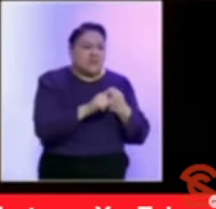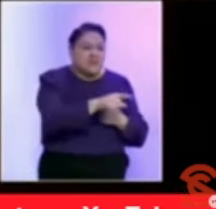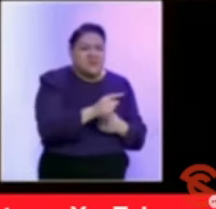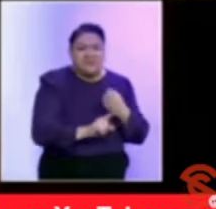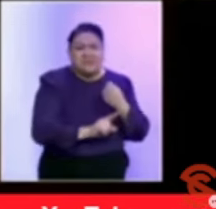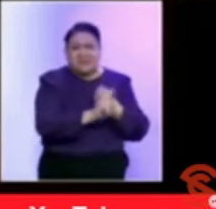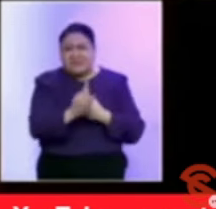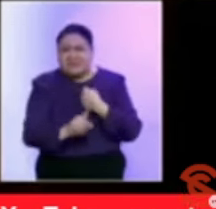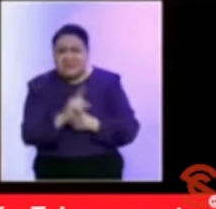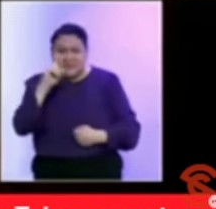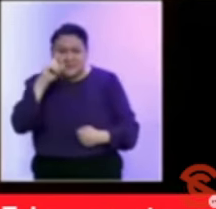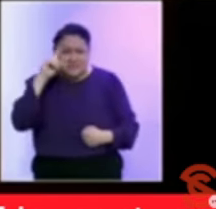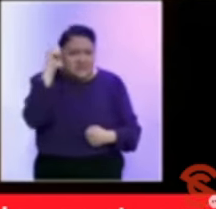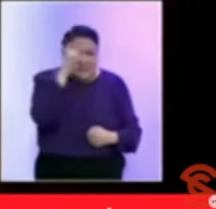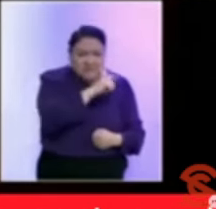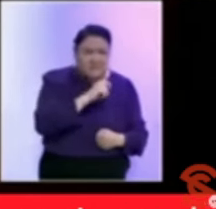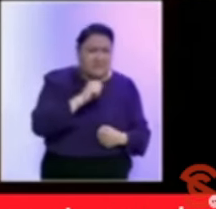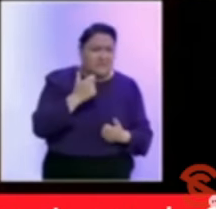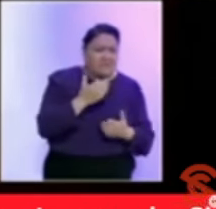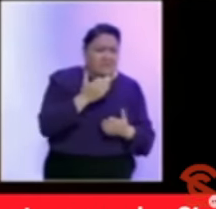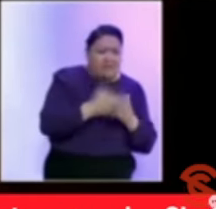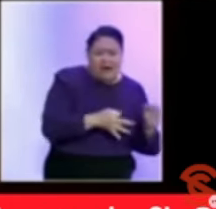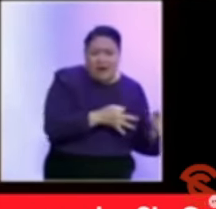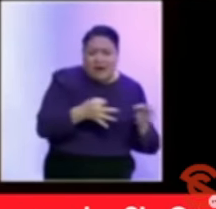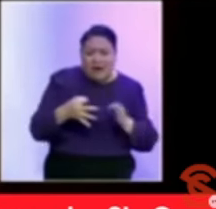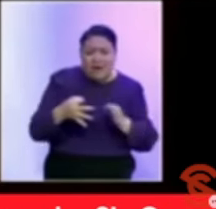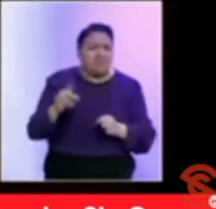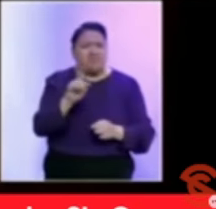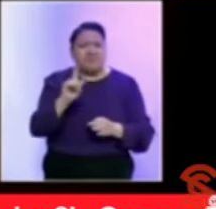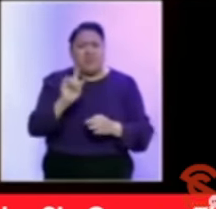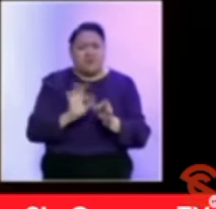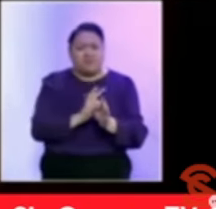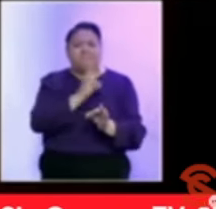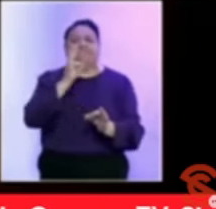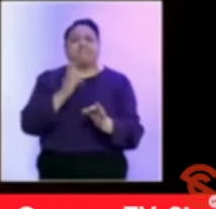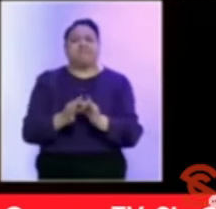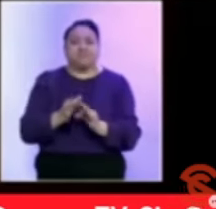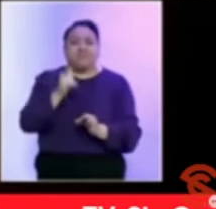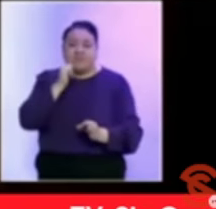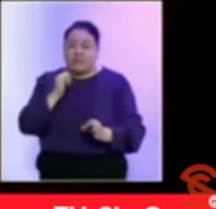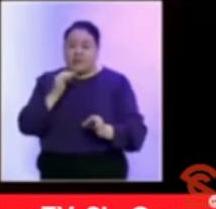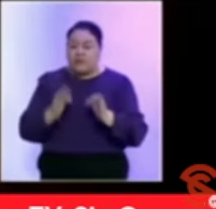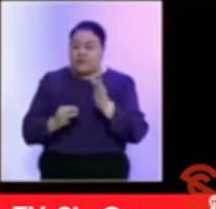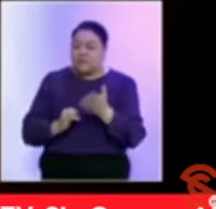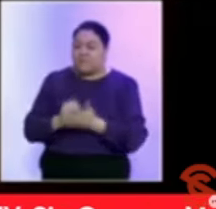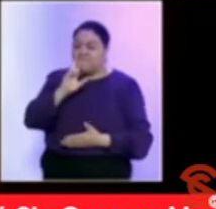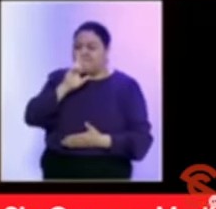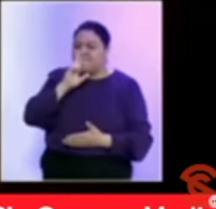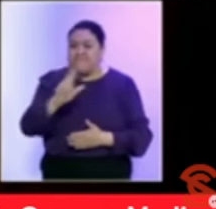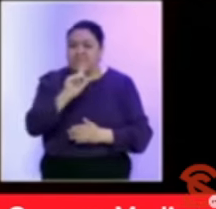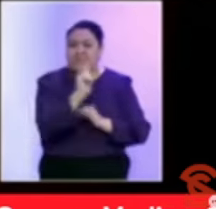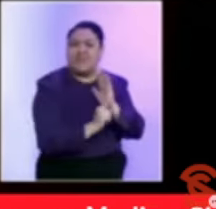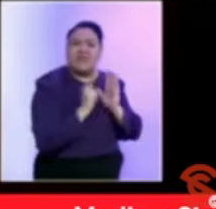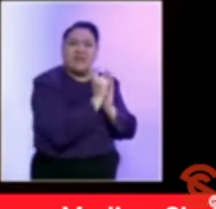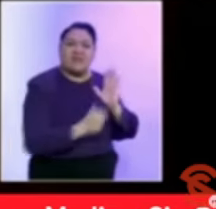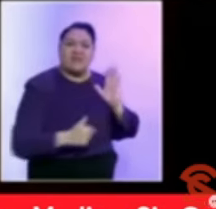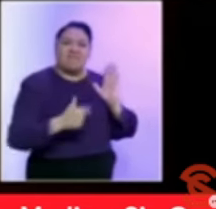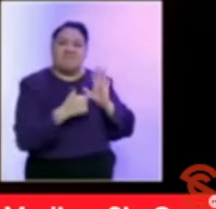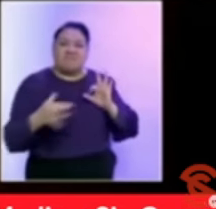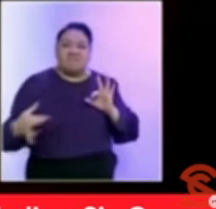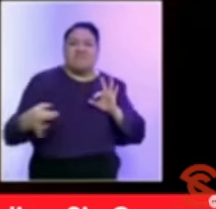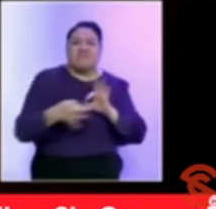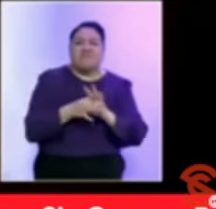a cabalidad en tiempo y forma con resoluciones revestidas de plena legalidad nuestra